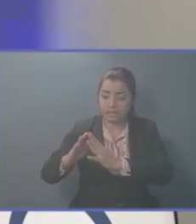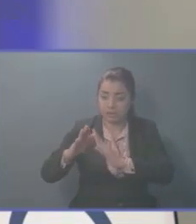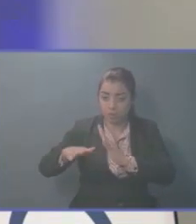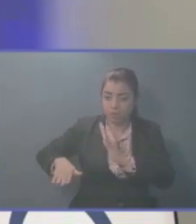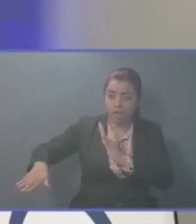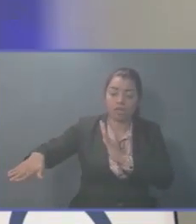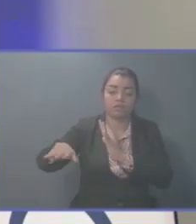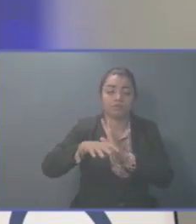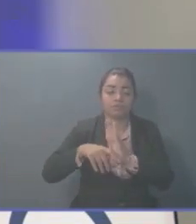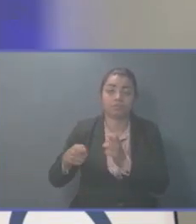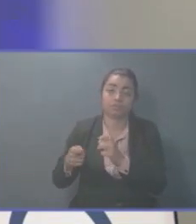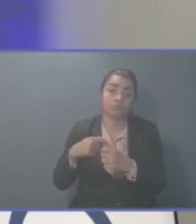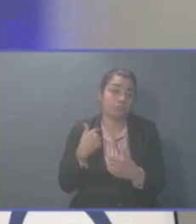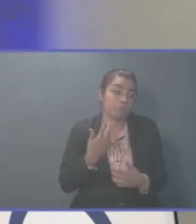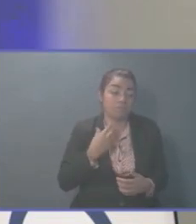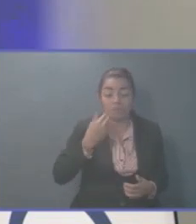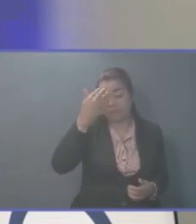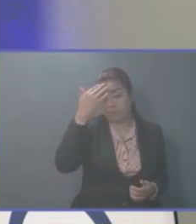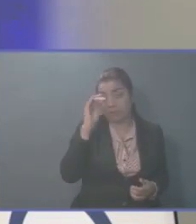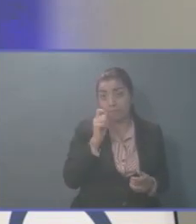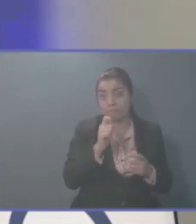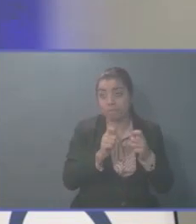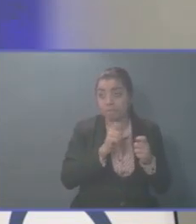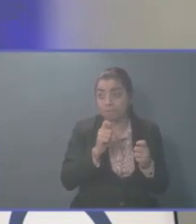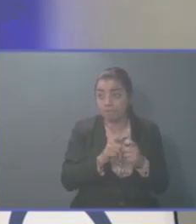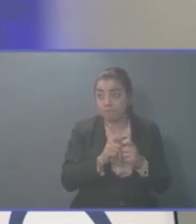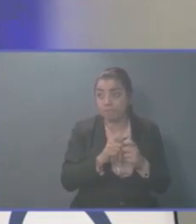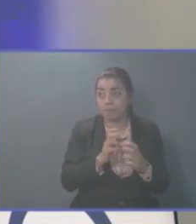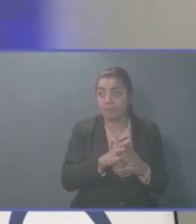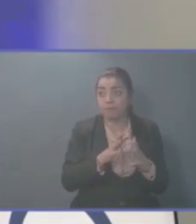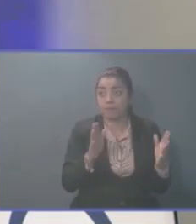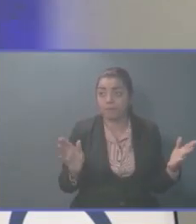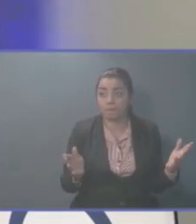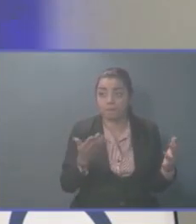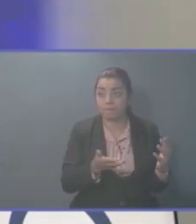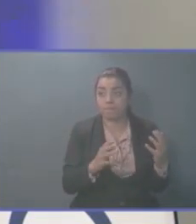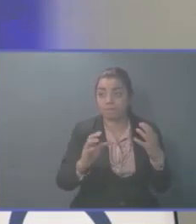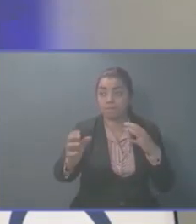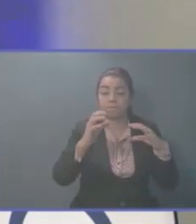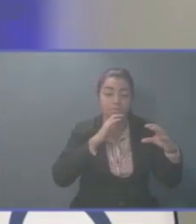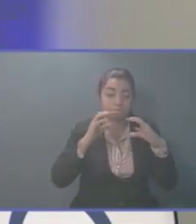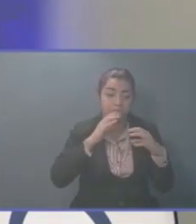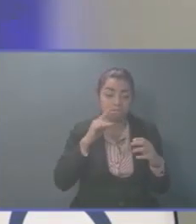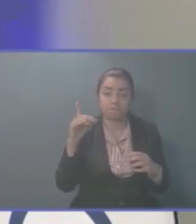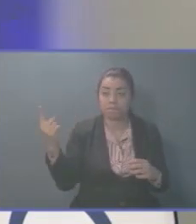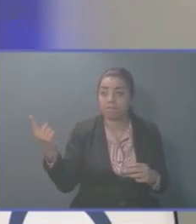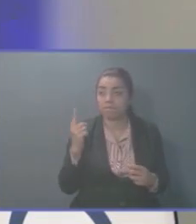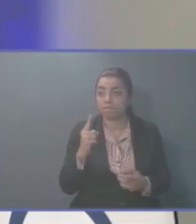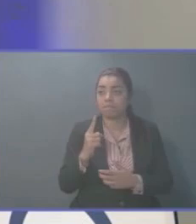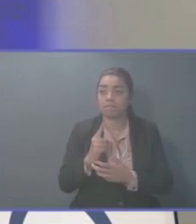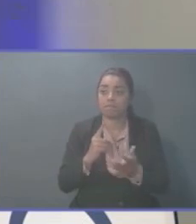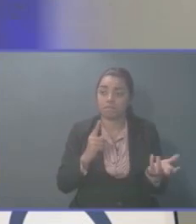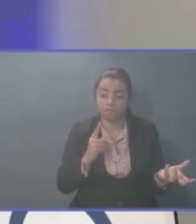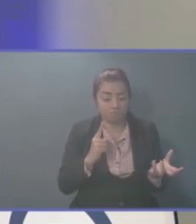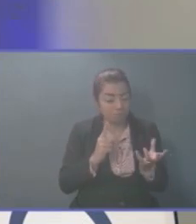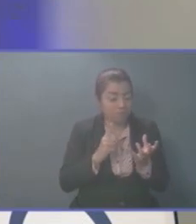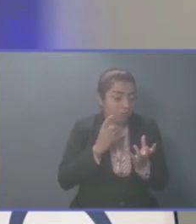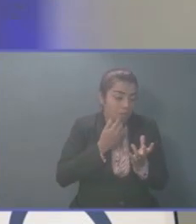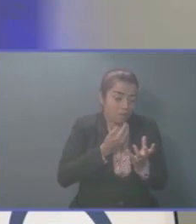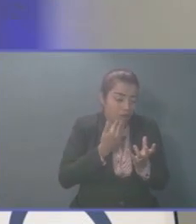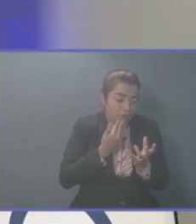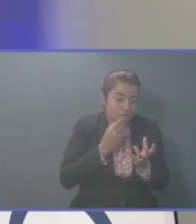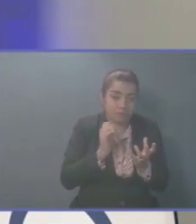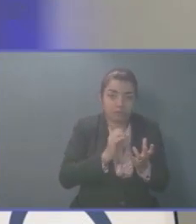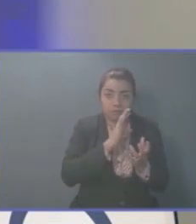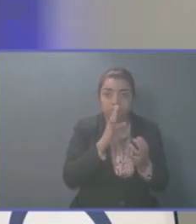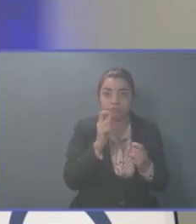que no lo conocemos a detalle, más de lo que se dice así en los medios o de las veces que han venido acá, pero no lo explican